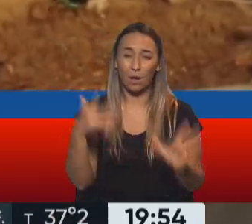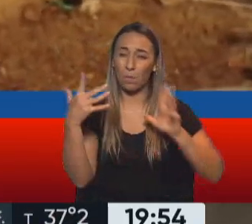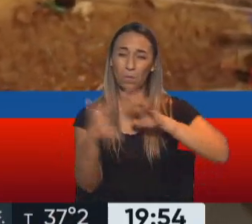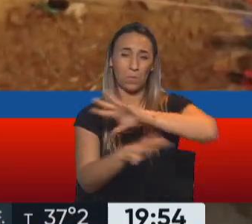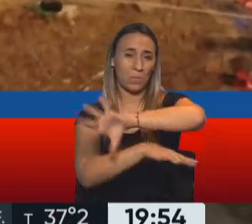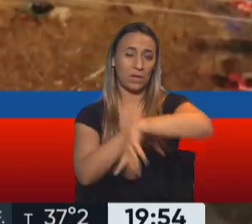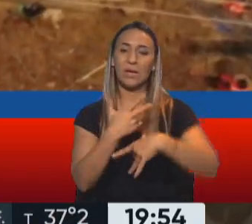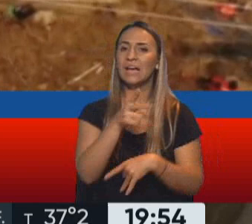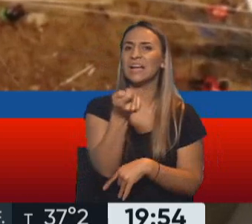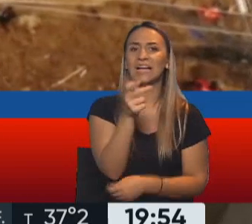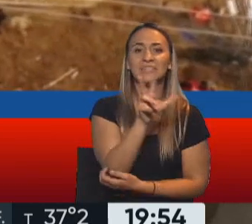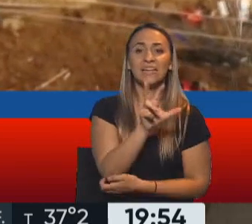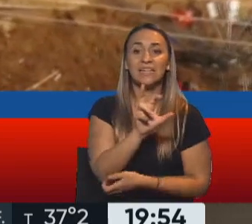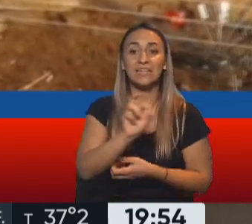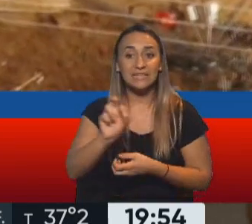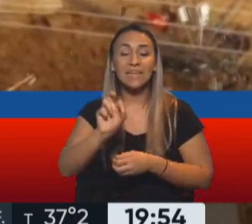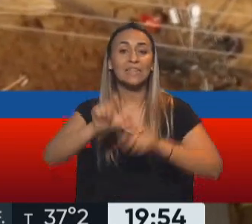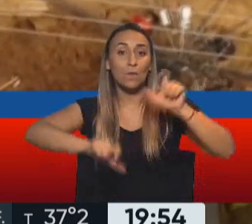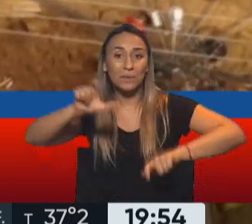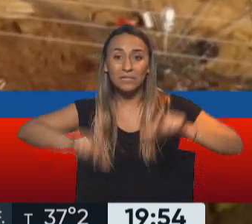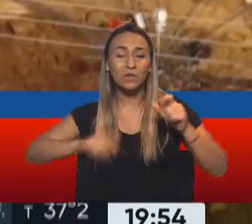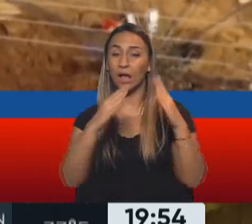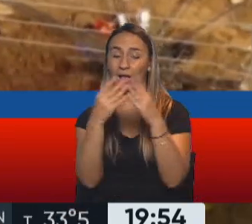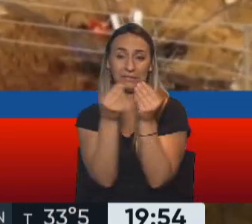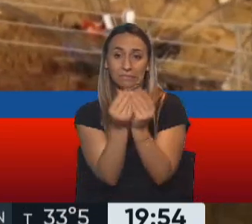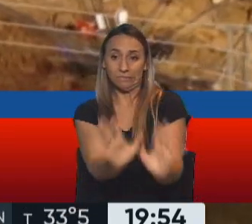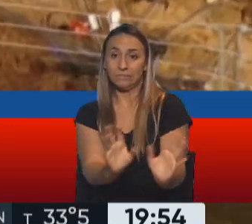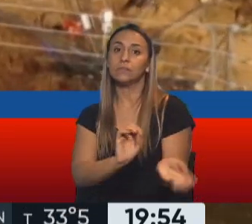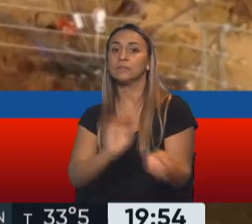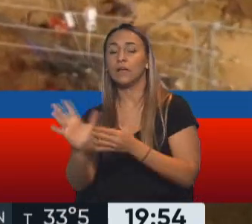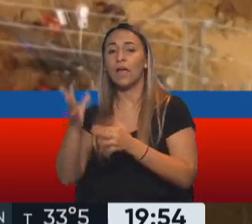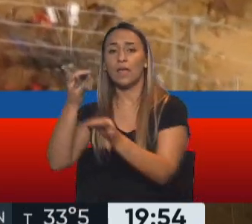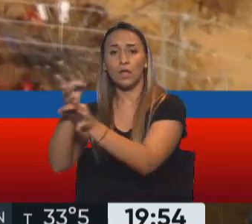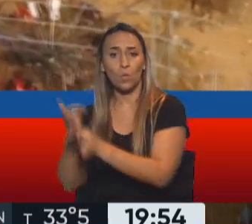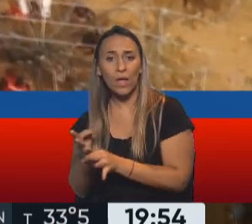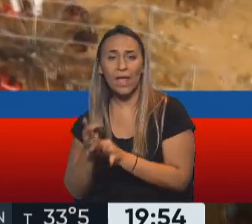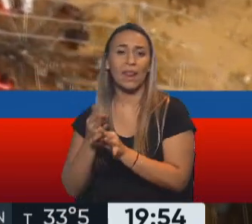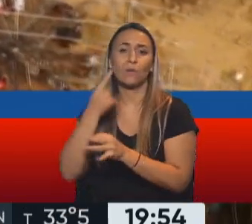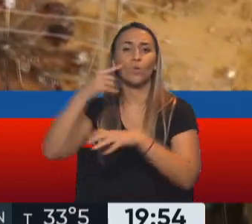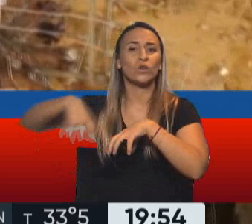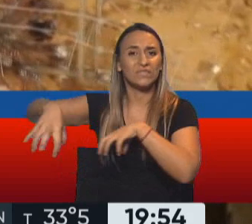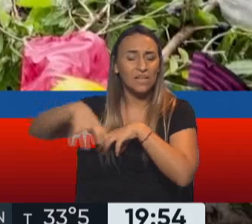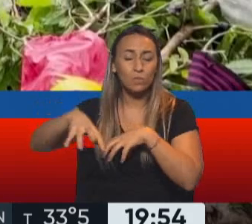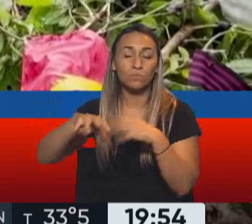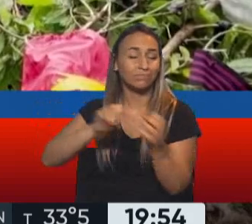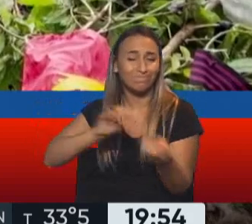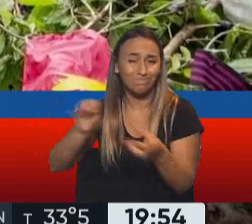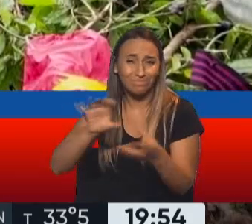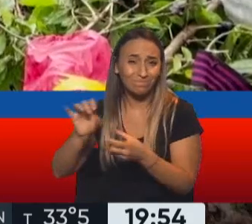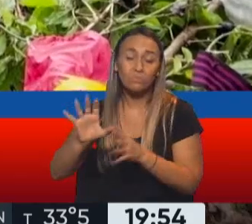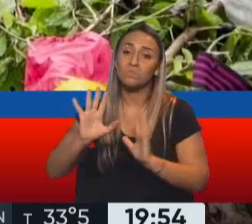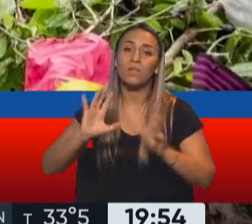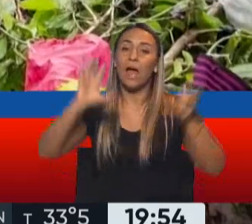300 vecinos debieron evacuar las viviendas, alojarse en escuelas y dependencias públicas. El pronóstico del tiempo no es